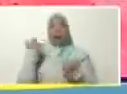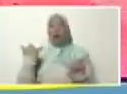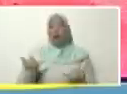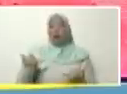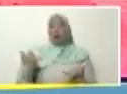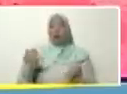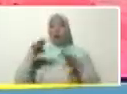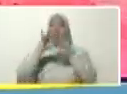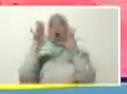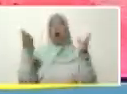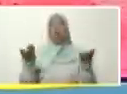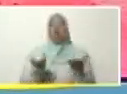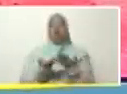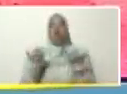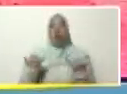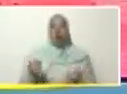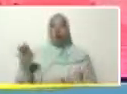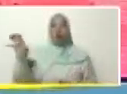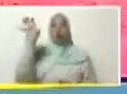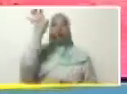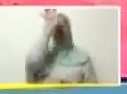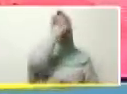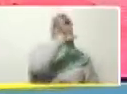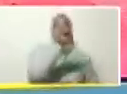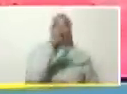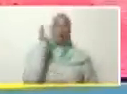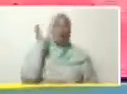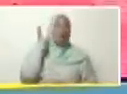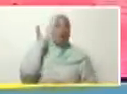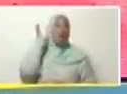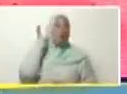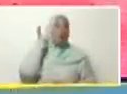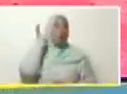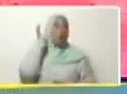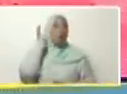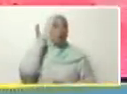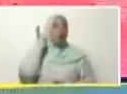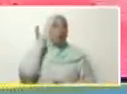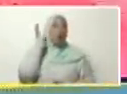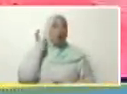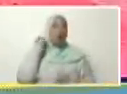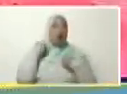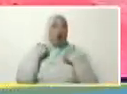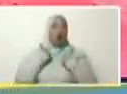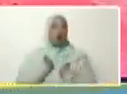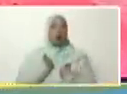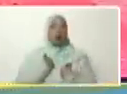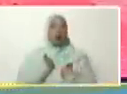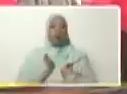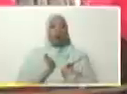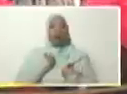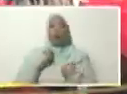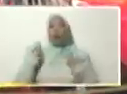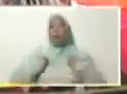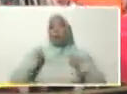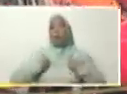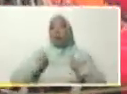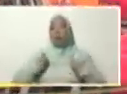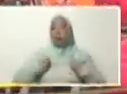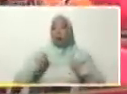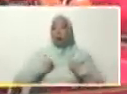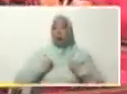andan por el mundo regados, y en su conciencia les pesará el resto de su vida